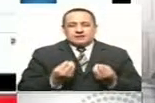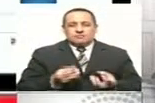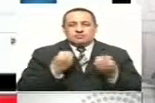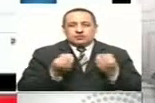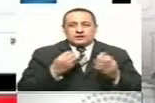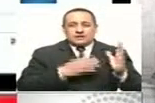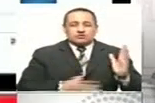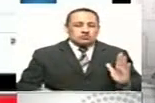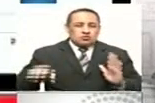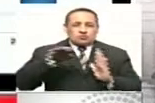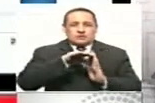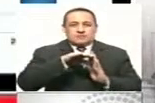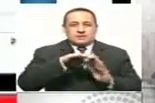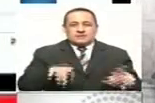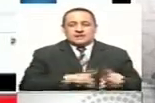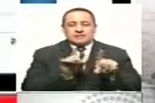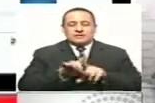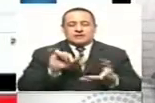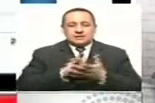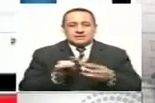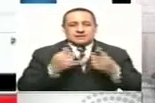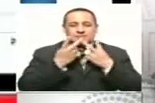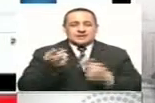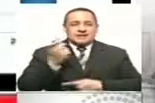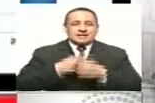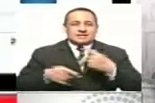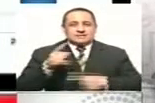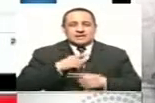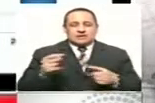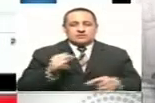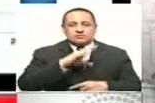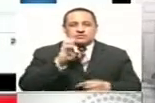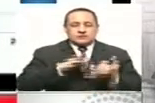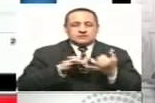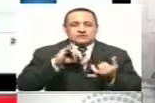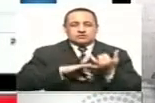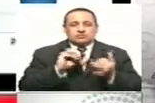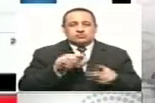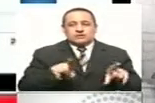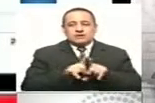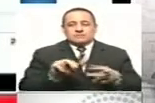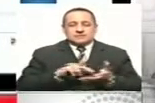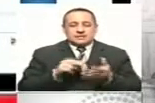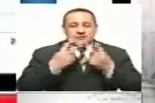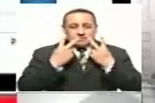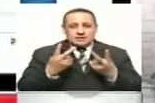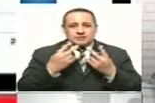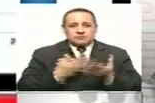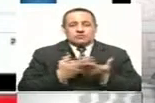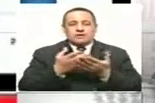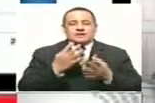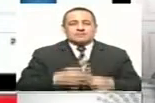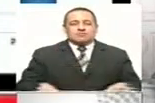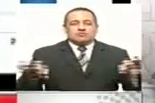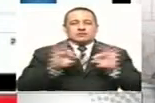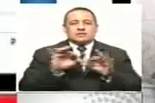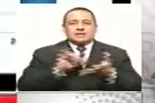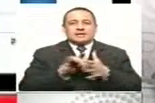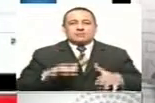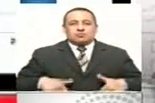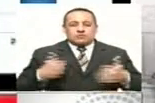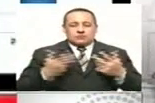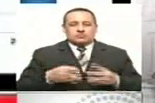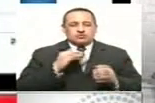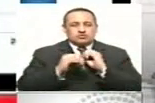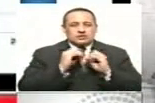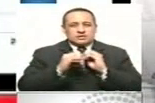estas alturas, y sin haber realizado los censos anteriores, resulta imprescindible que podamos